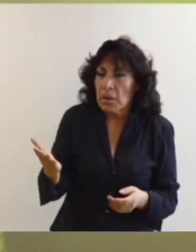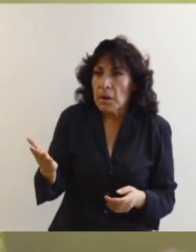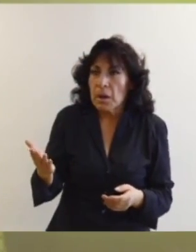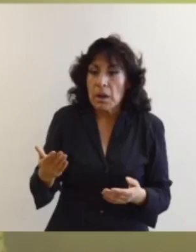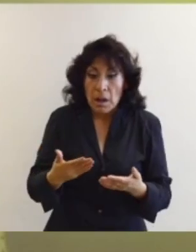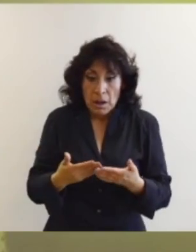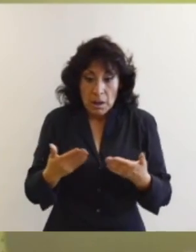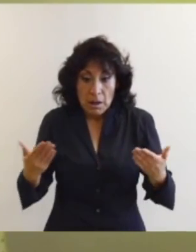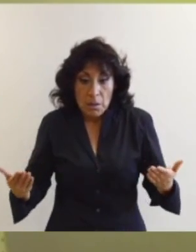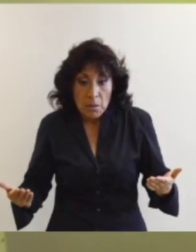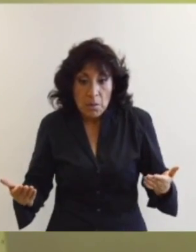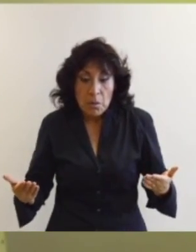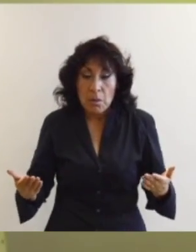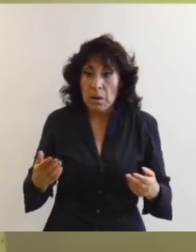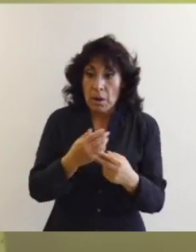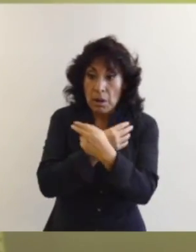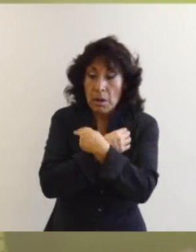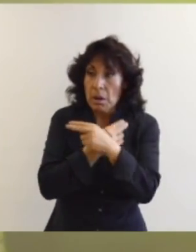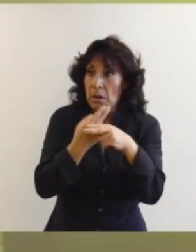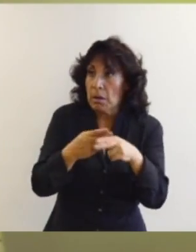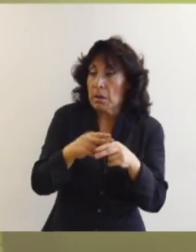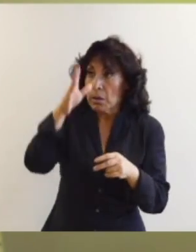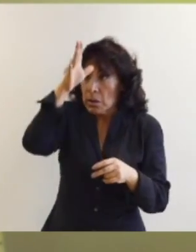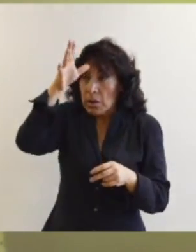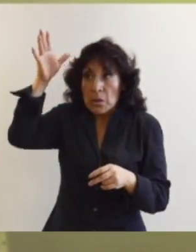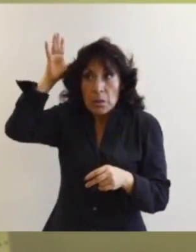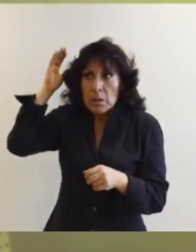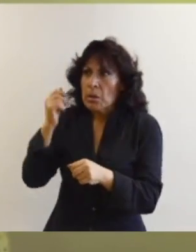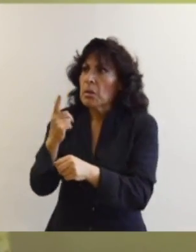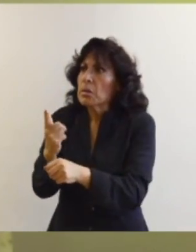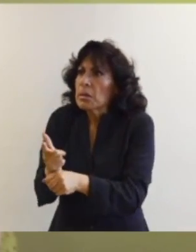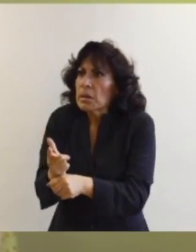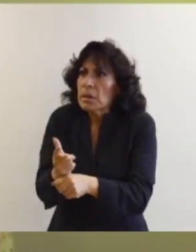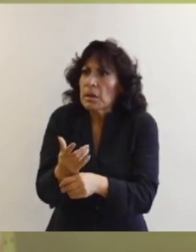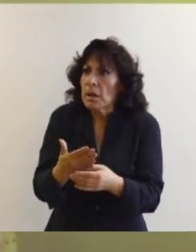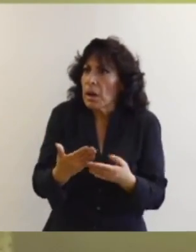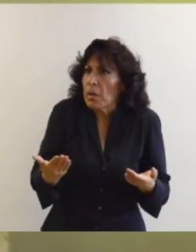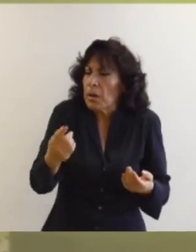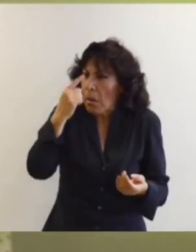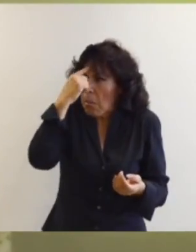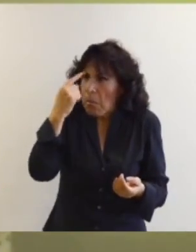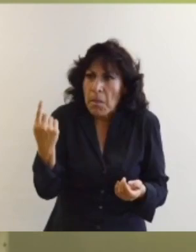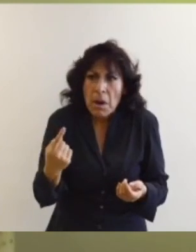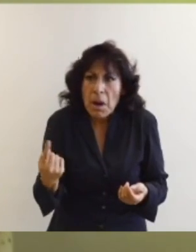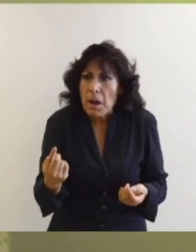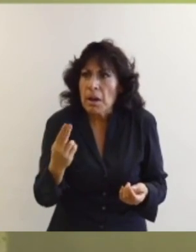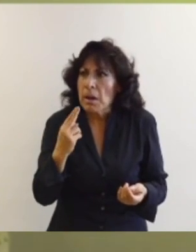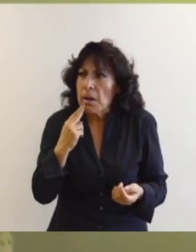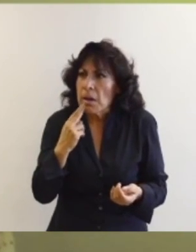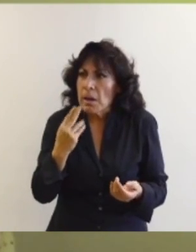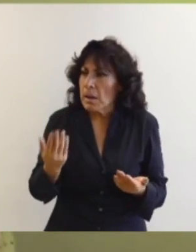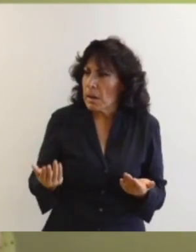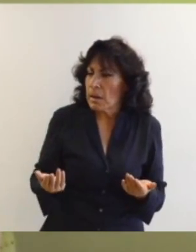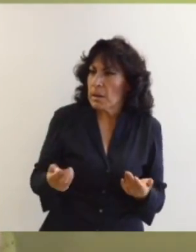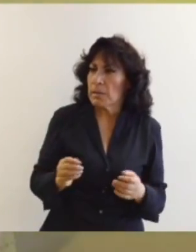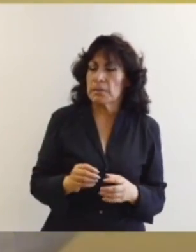¿por qué cree usted que sirva a México hallar los restos de Cuauhtémoc?